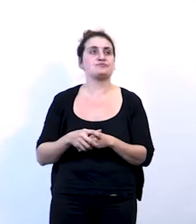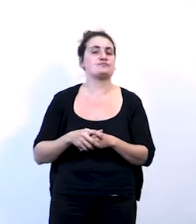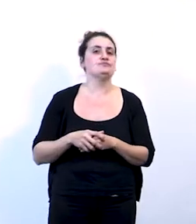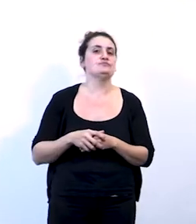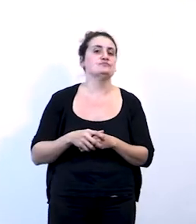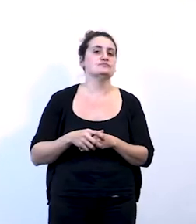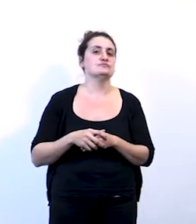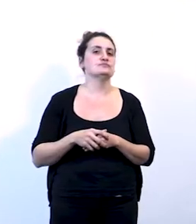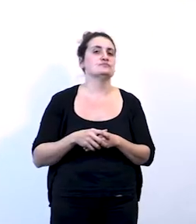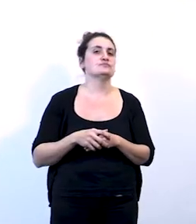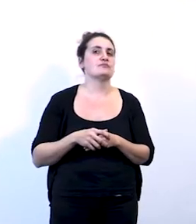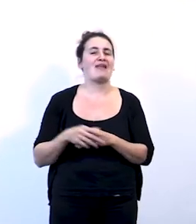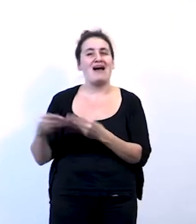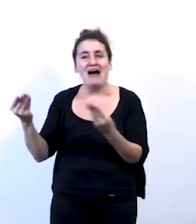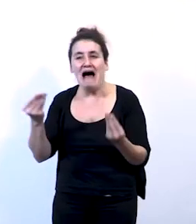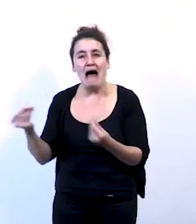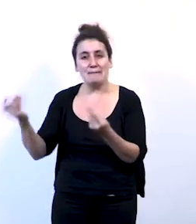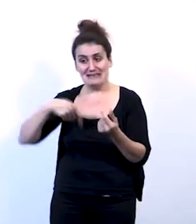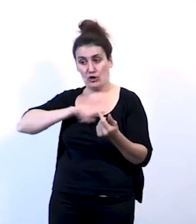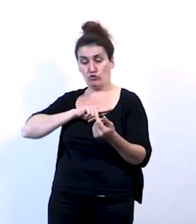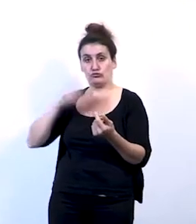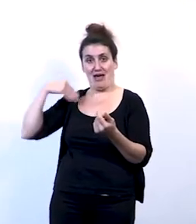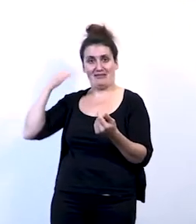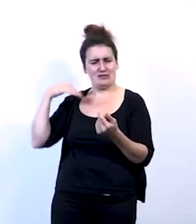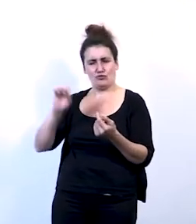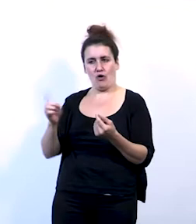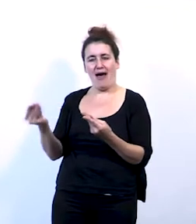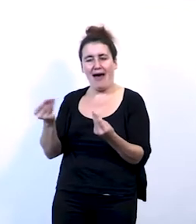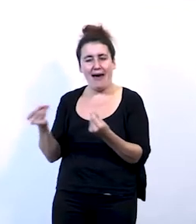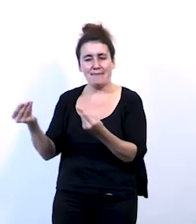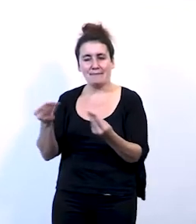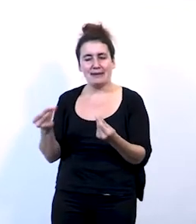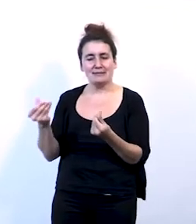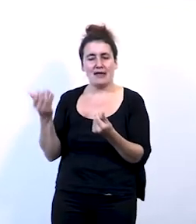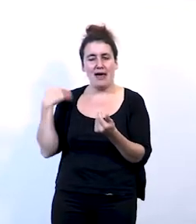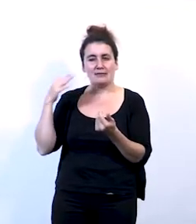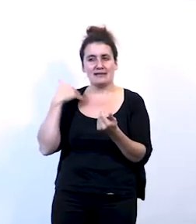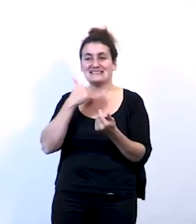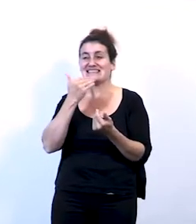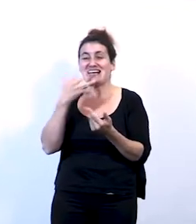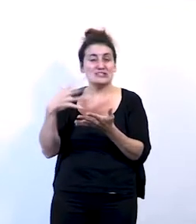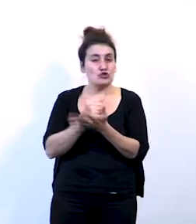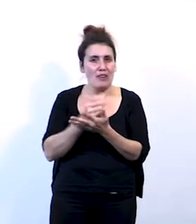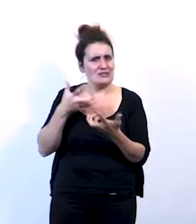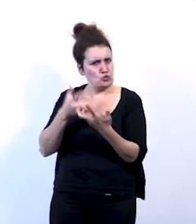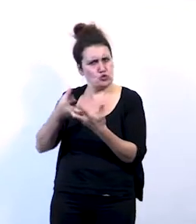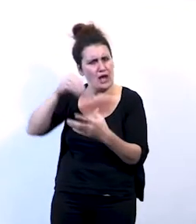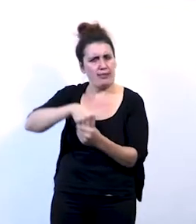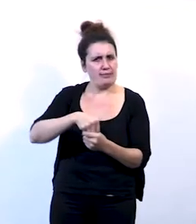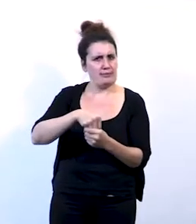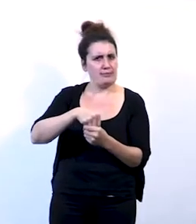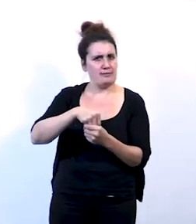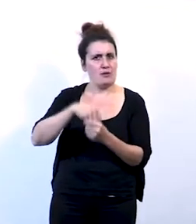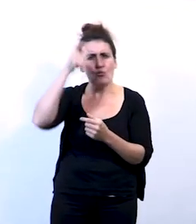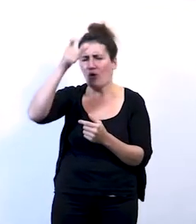no tienen el ambiente que teníamos antes, que era un ambiente en el que casi todas estábamos en la lucha. Casi todo